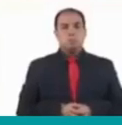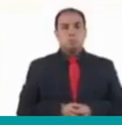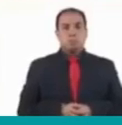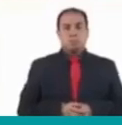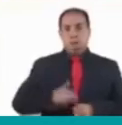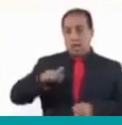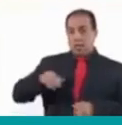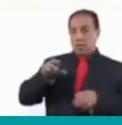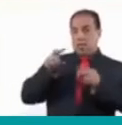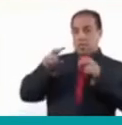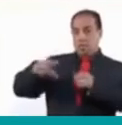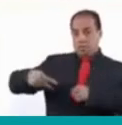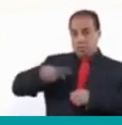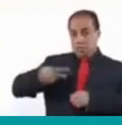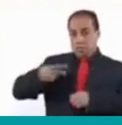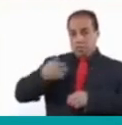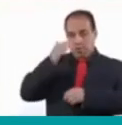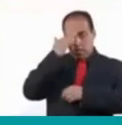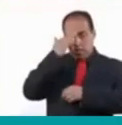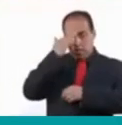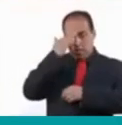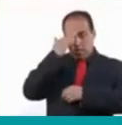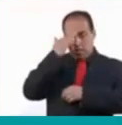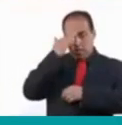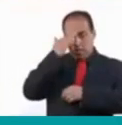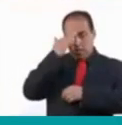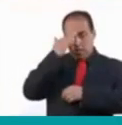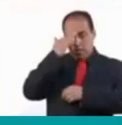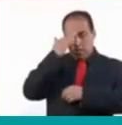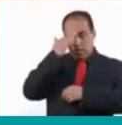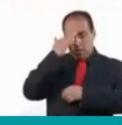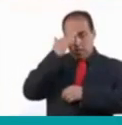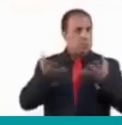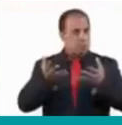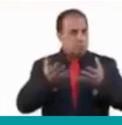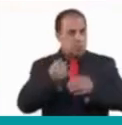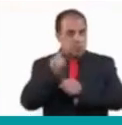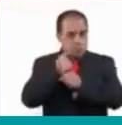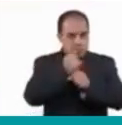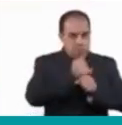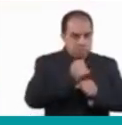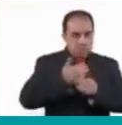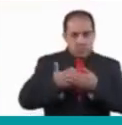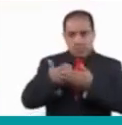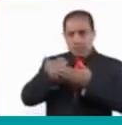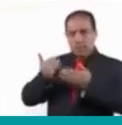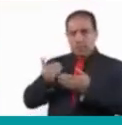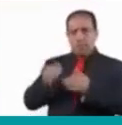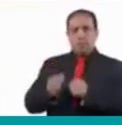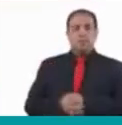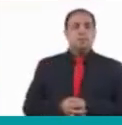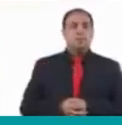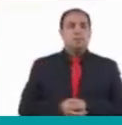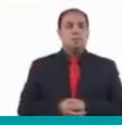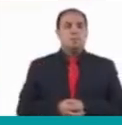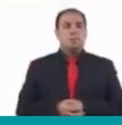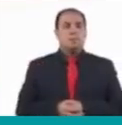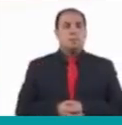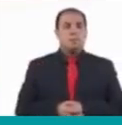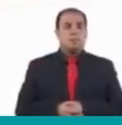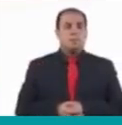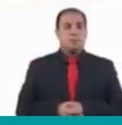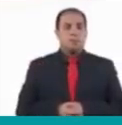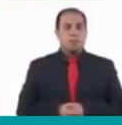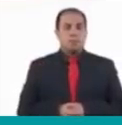punto, lo que sabemos es que la Fiscalía hizo su tarea de investigación previa, como debe realizar frente a